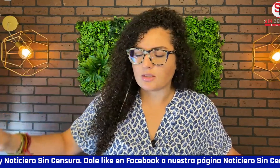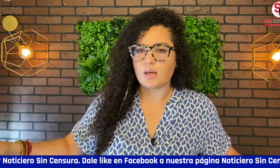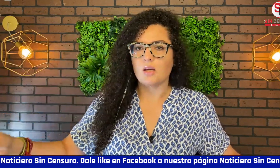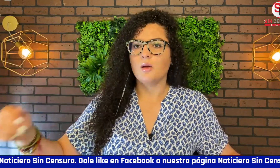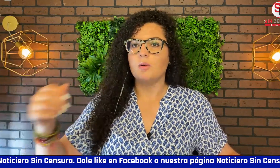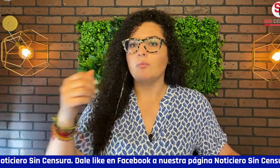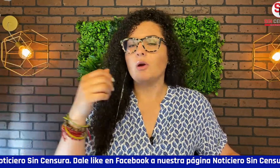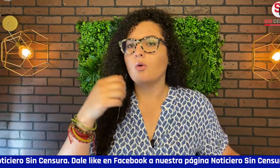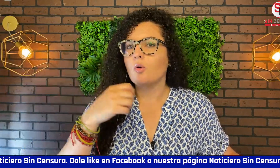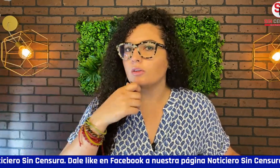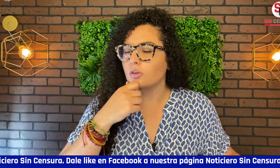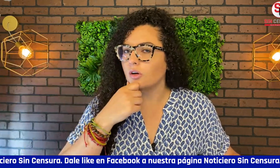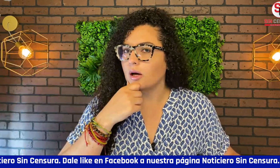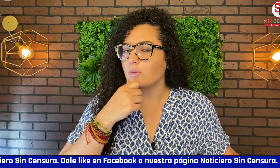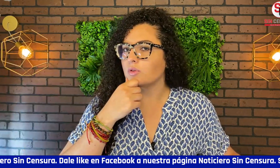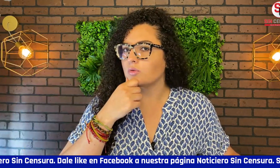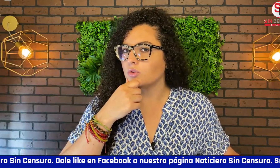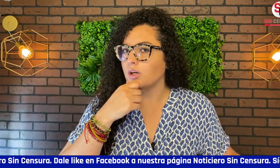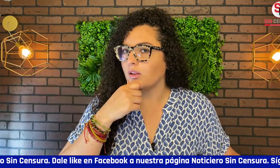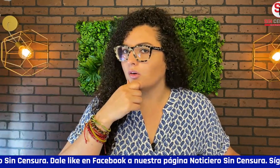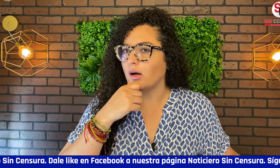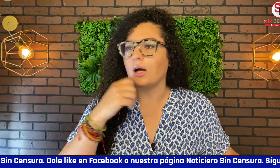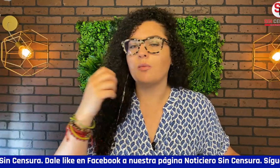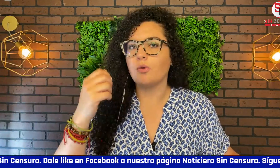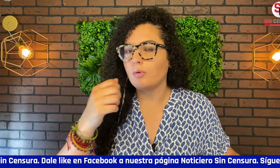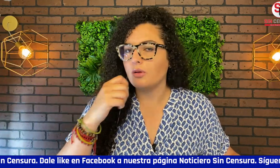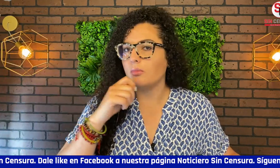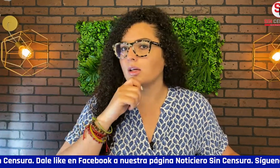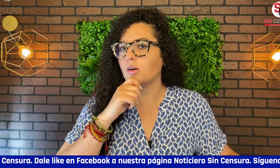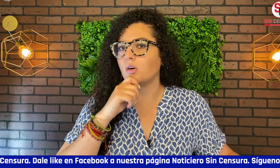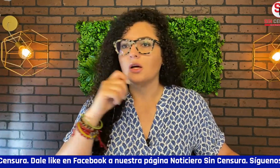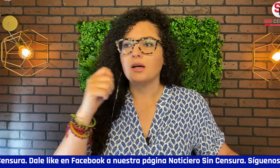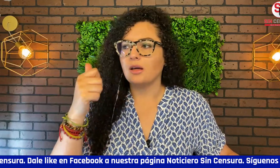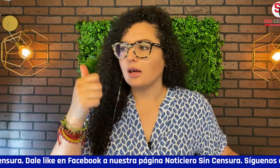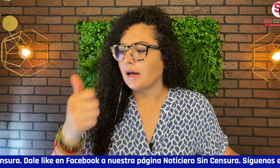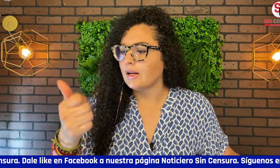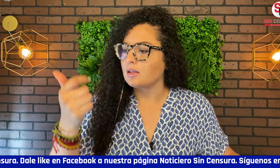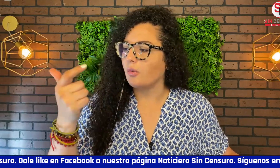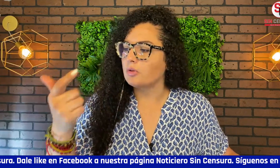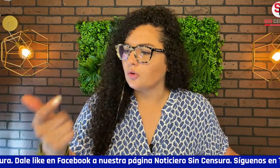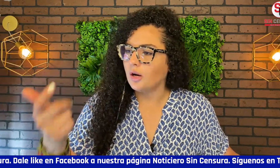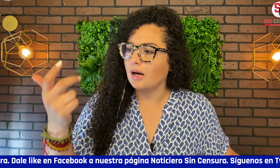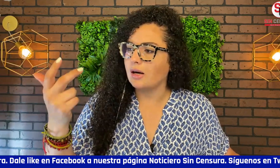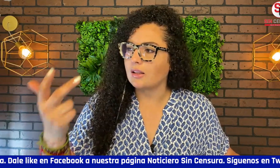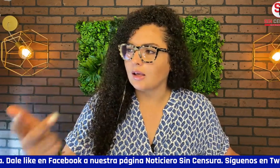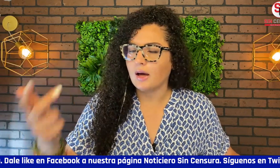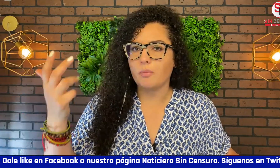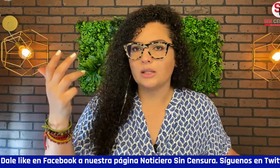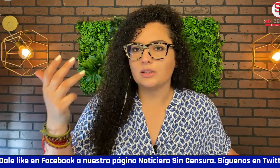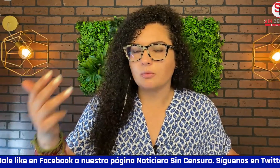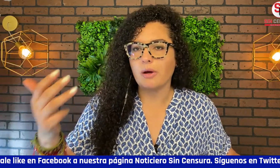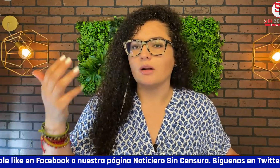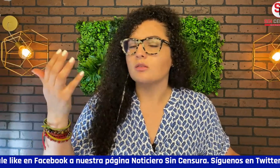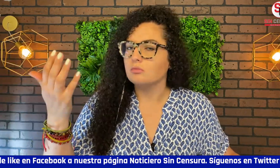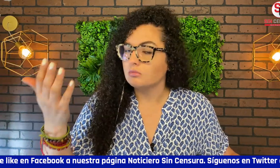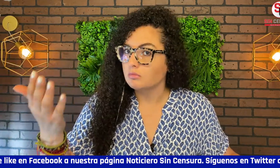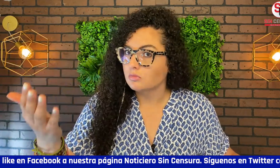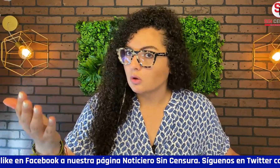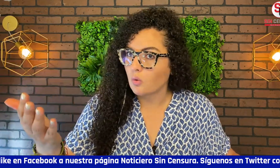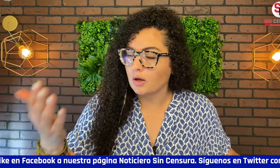claro que sí. Pero ¿cuándo habíamos escuchado al pueblo de México quejarse, cuestionar, criticar,